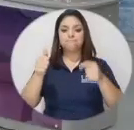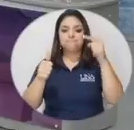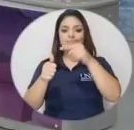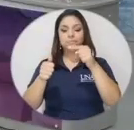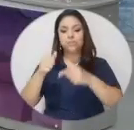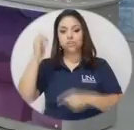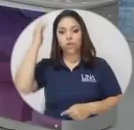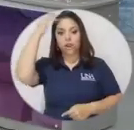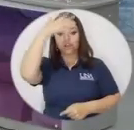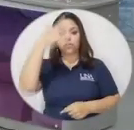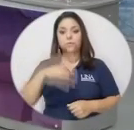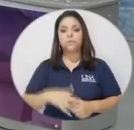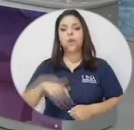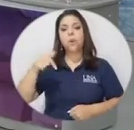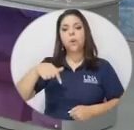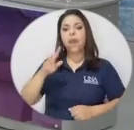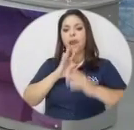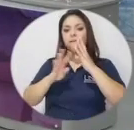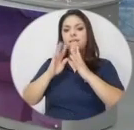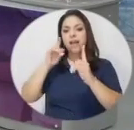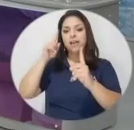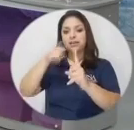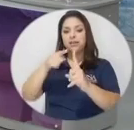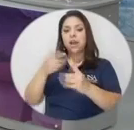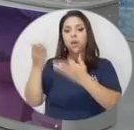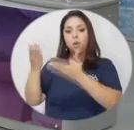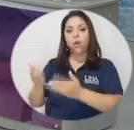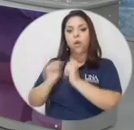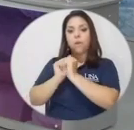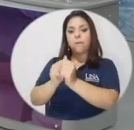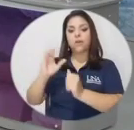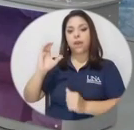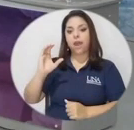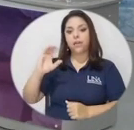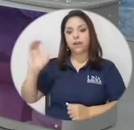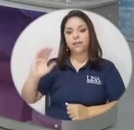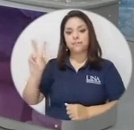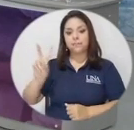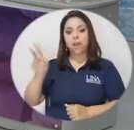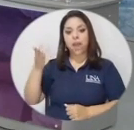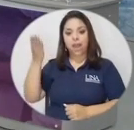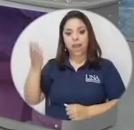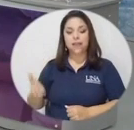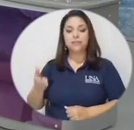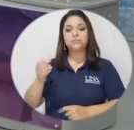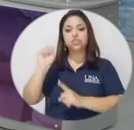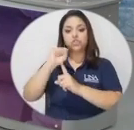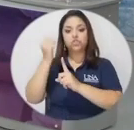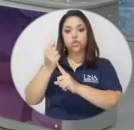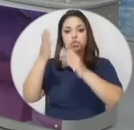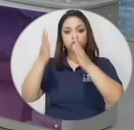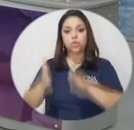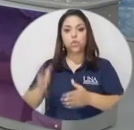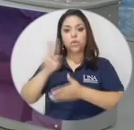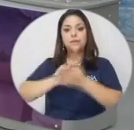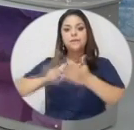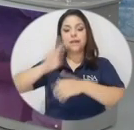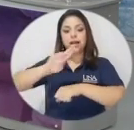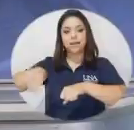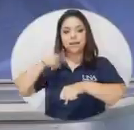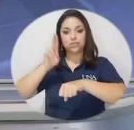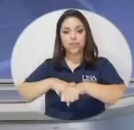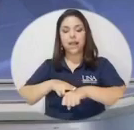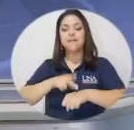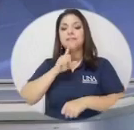Para conversar sobre este tema nos acompaña Carlos Carranza Villalobos, quien es politólogo y sociólogo de la Universidad Nacional